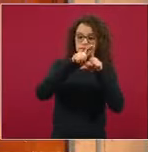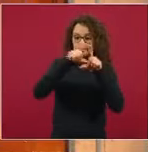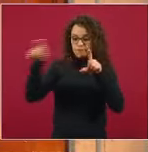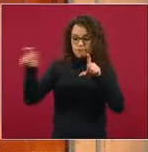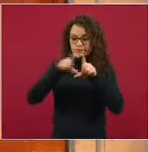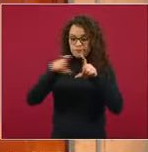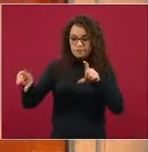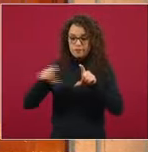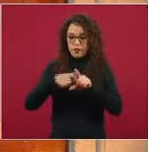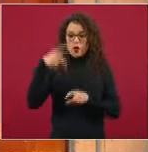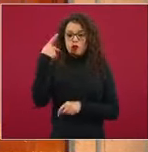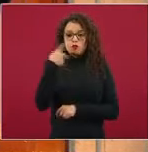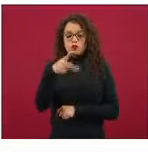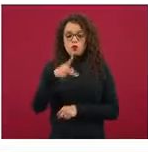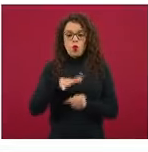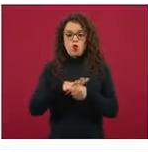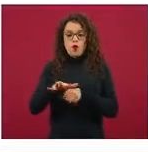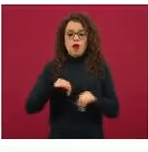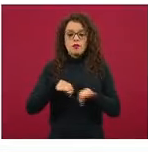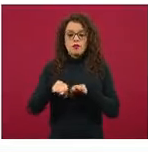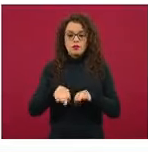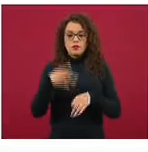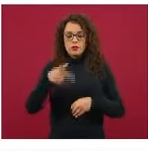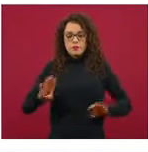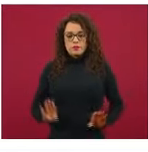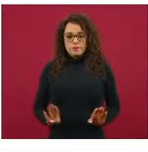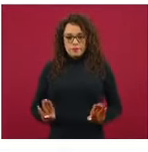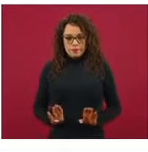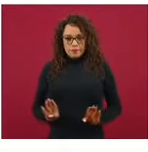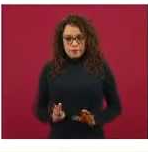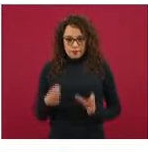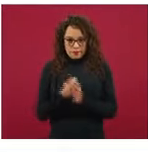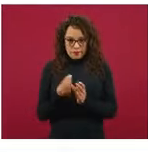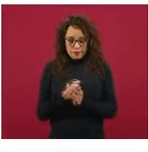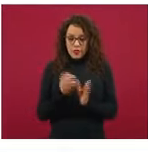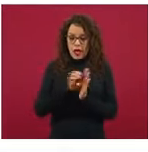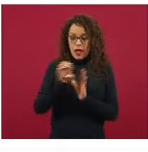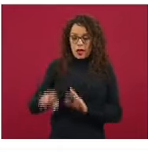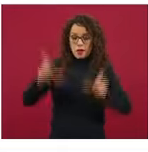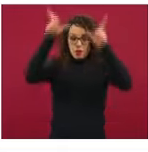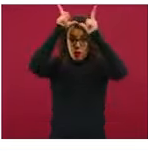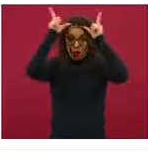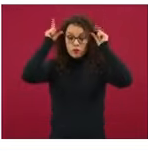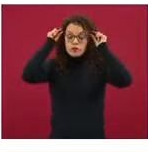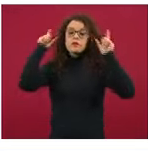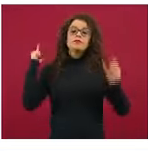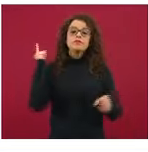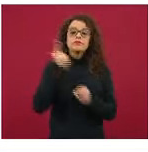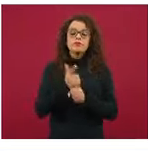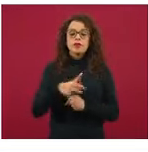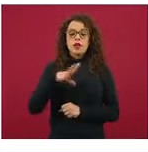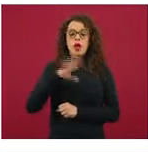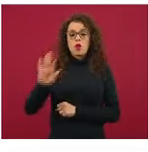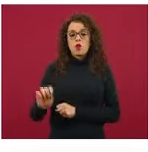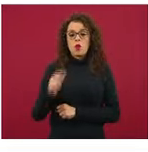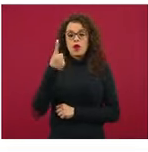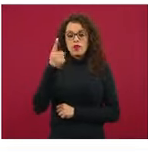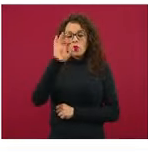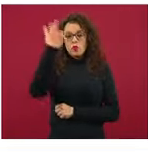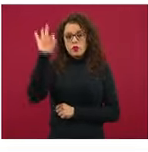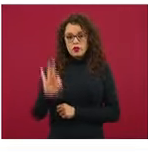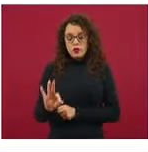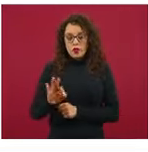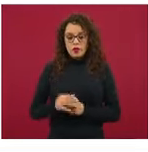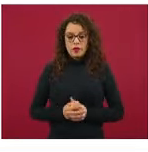de actividad profesional. En el caso de enfermería se identificaron en la misma